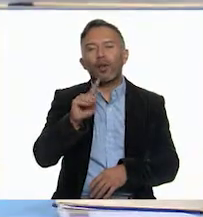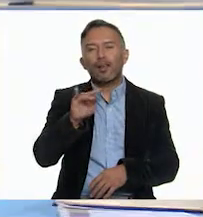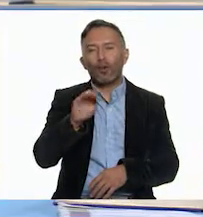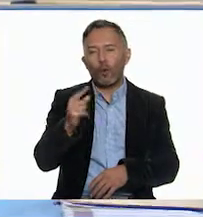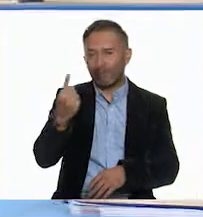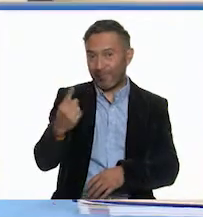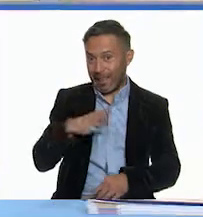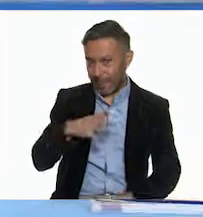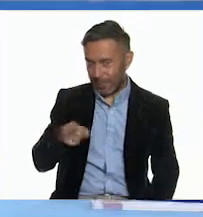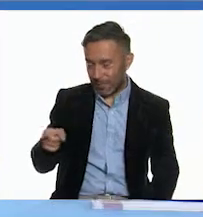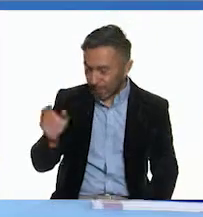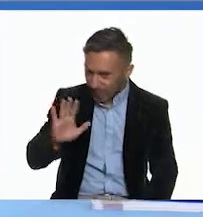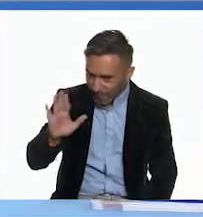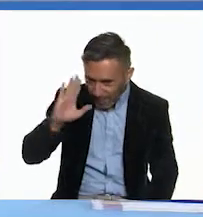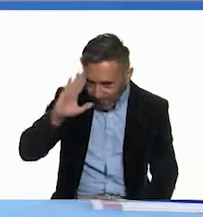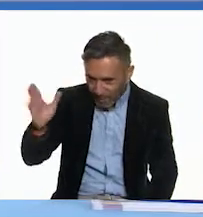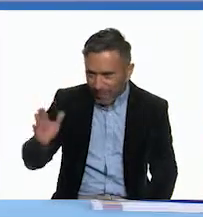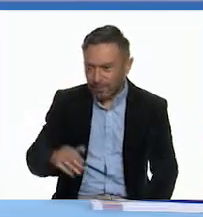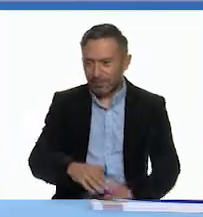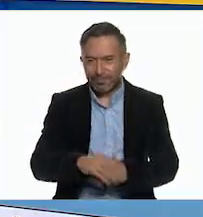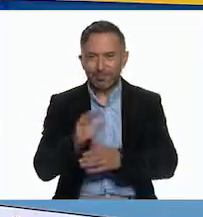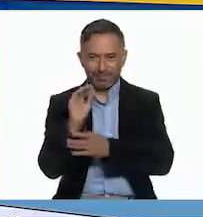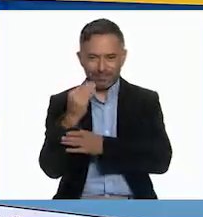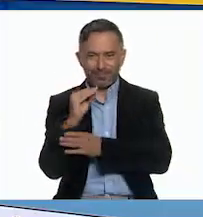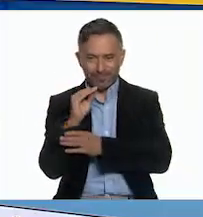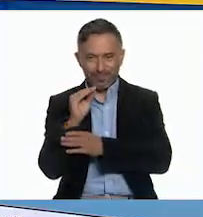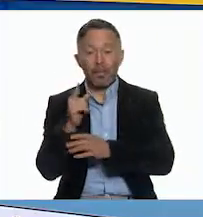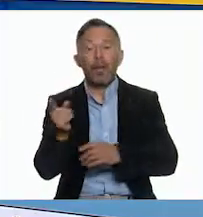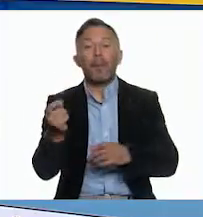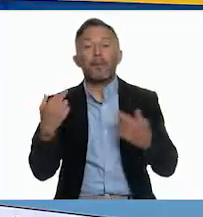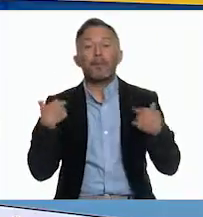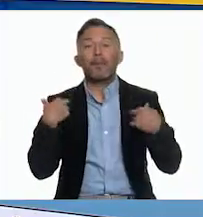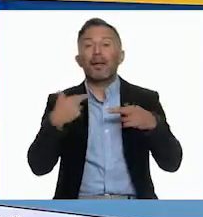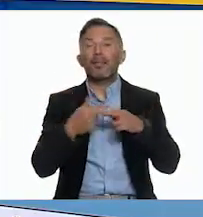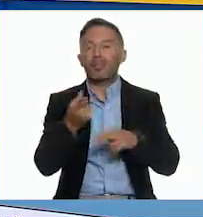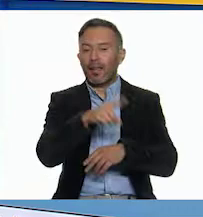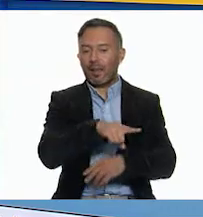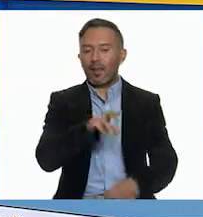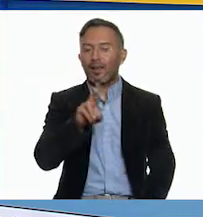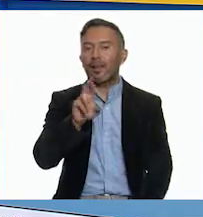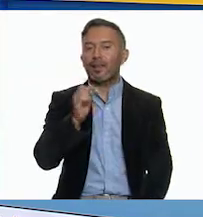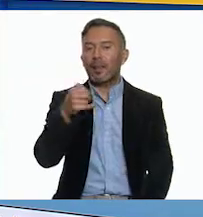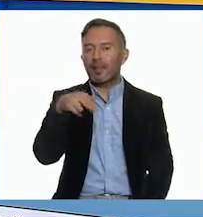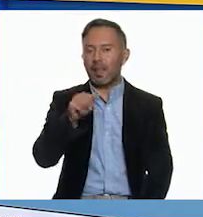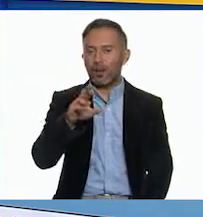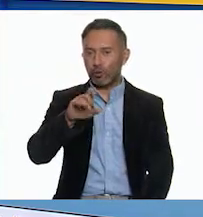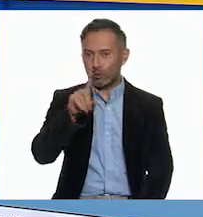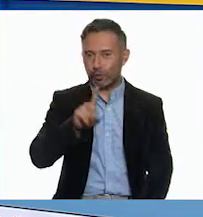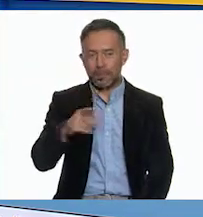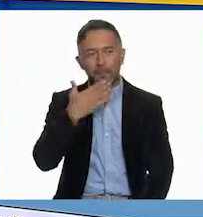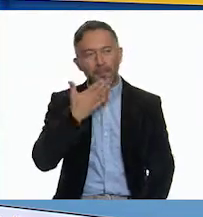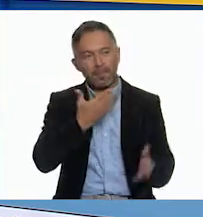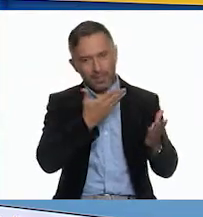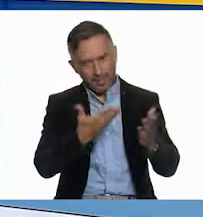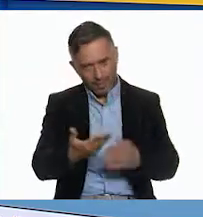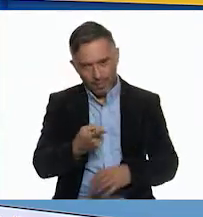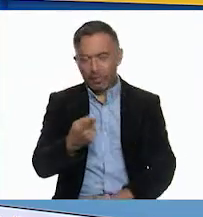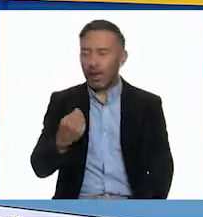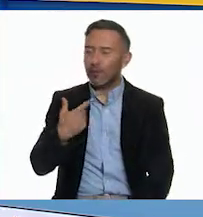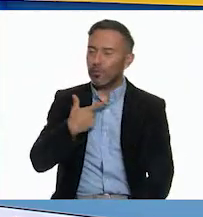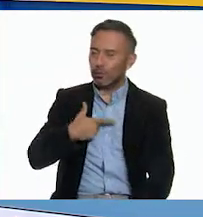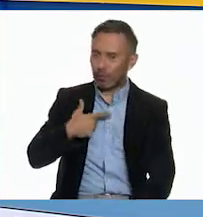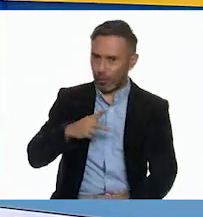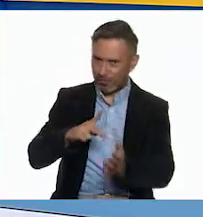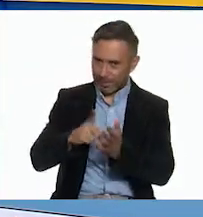Raulito. Hola. Y la maestra Reina Cruz. Bienvenida. Muchas gracias, María. Es un placer estar nuevamente con